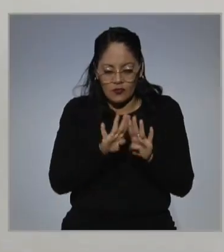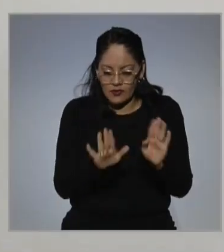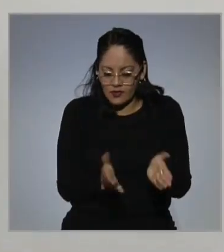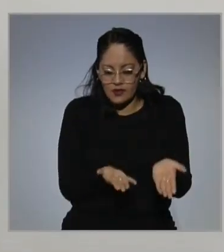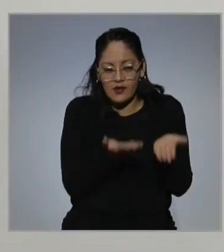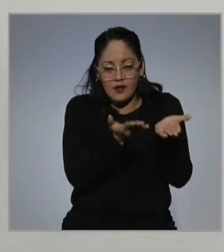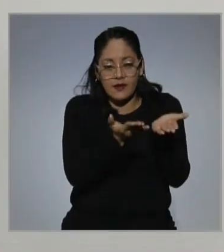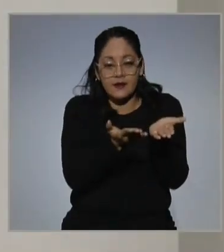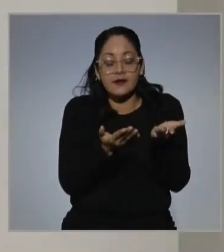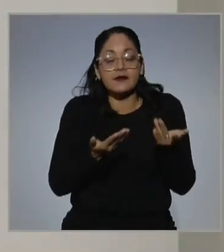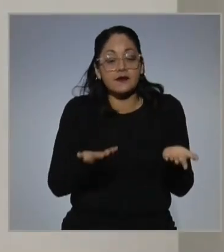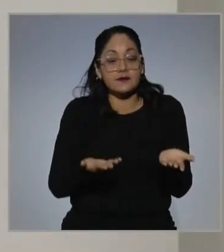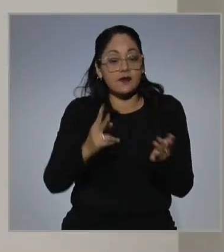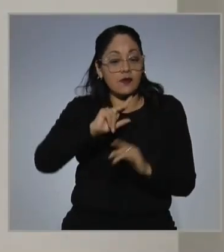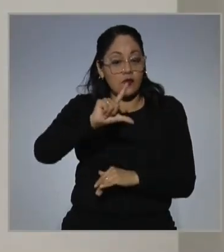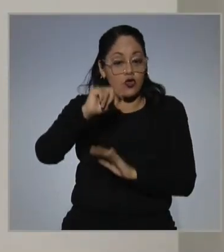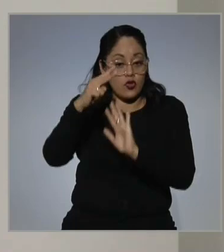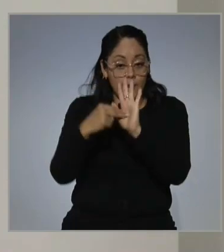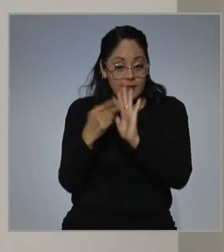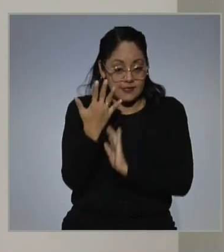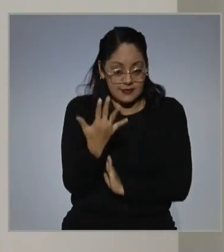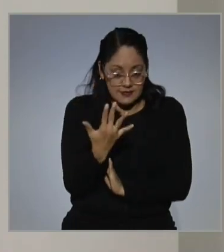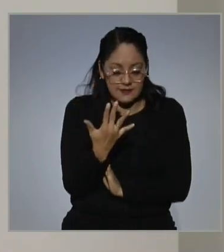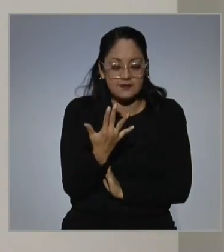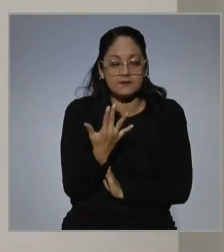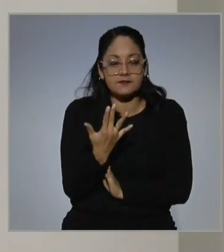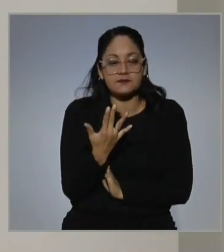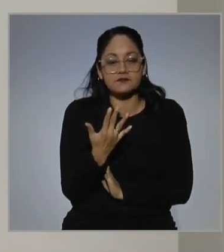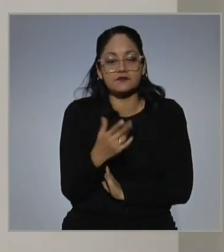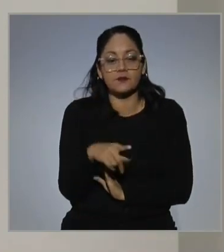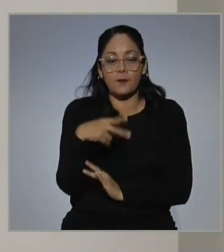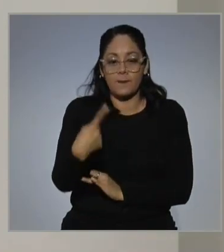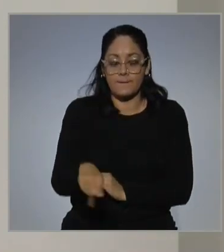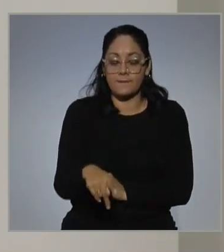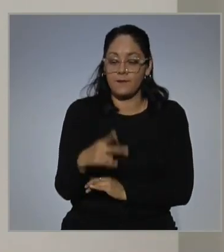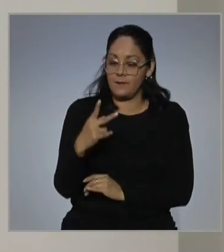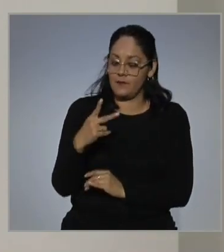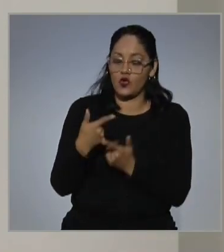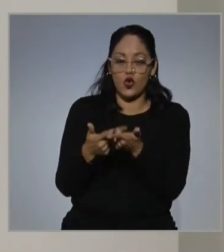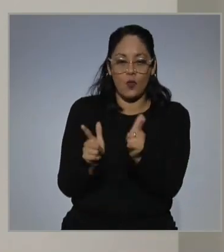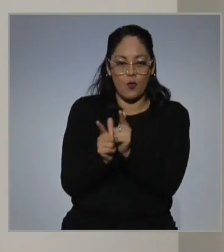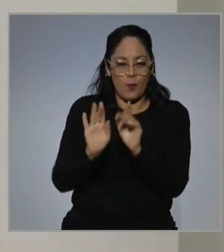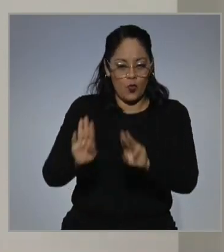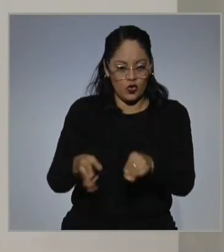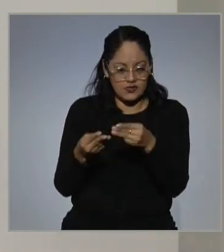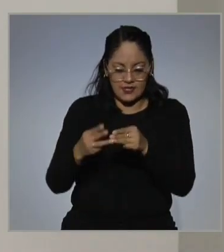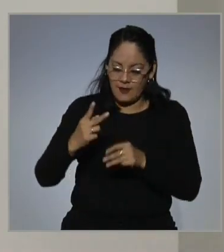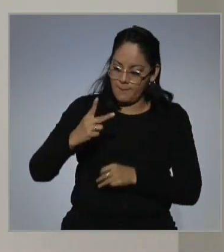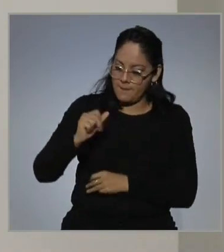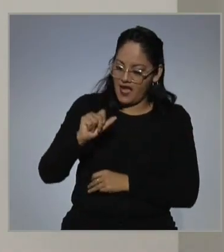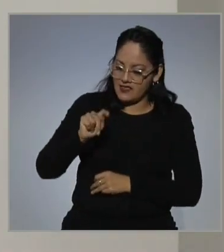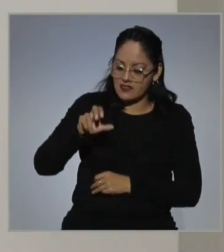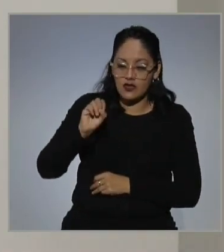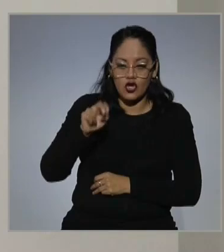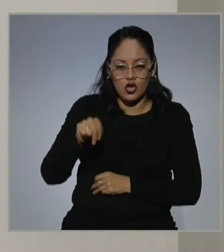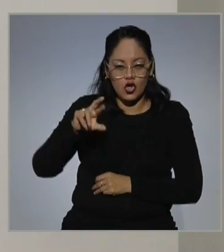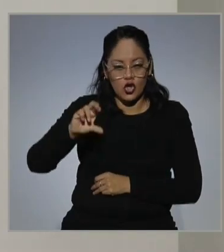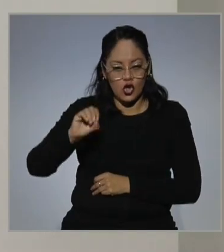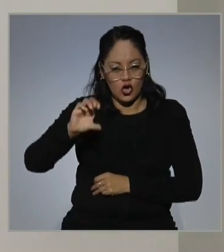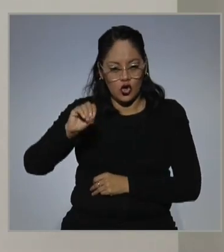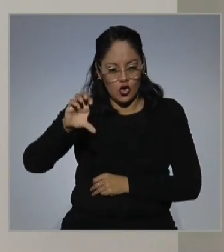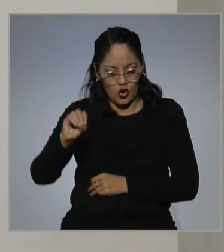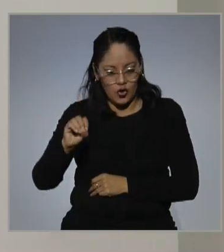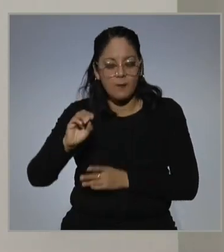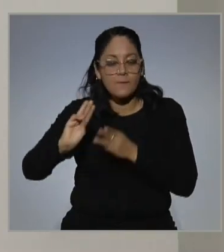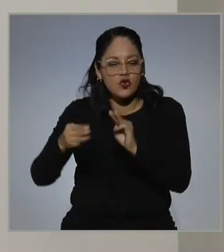ofrenditas, y en 2005 el Panteón Rococó, un grupo muy popular de música ska de la